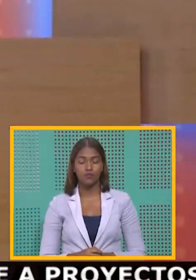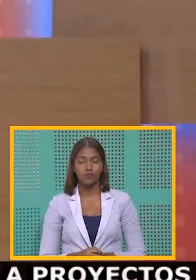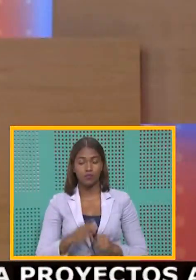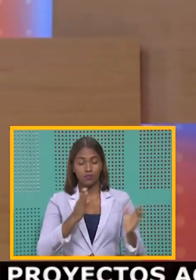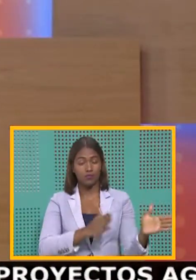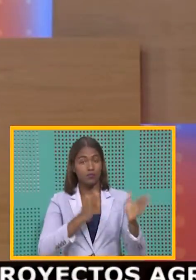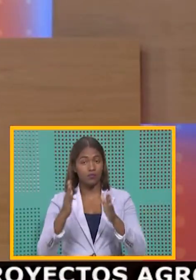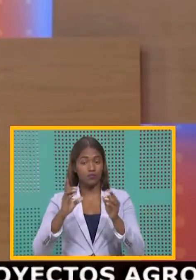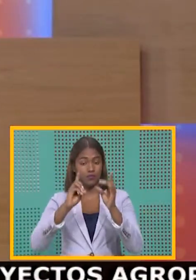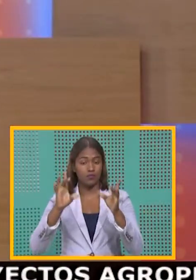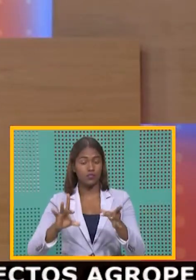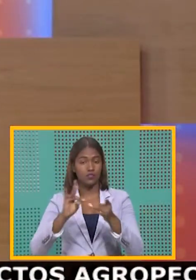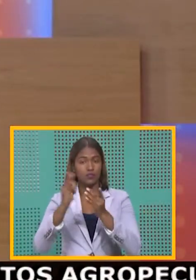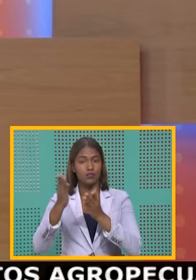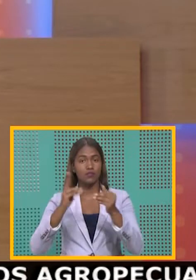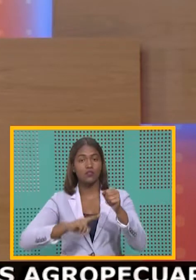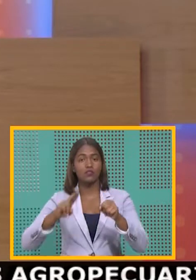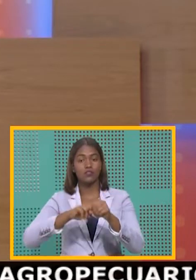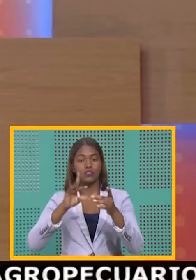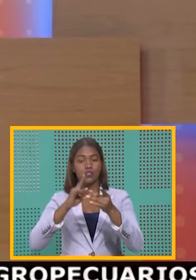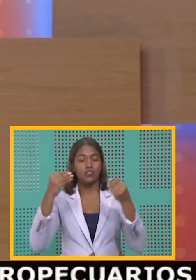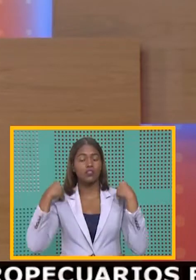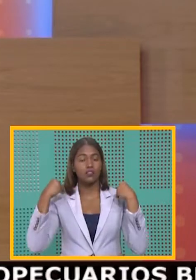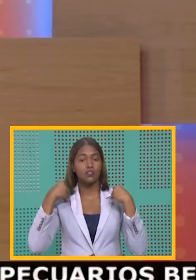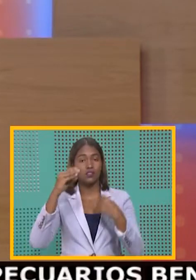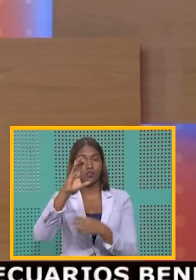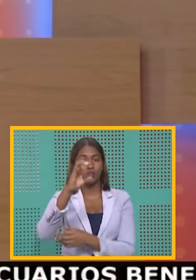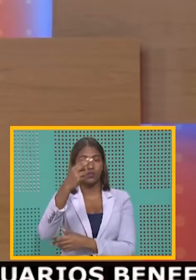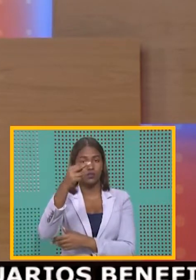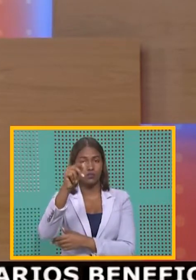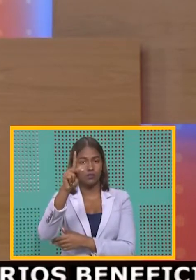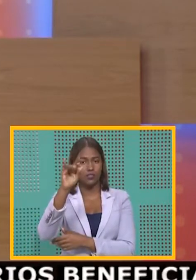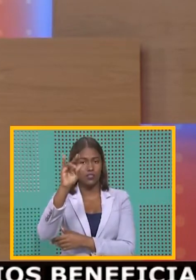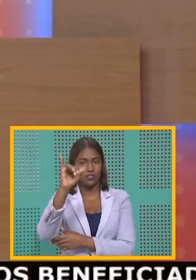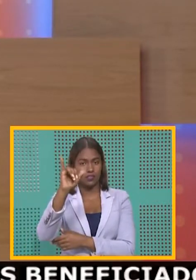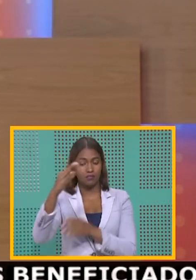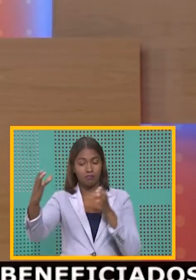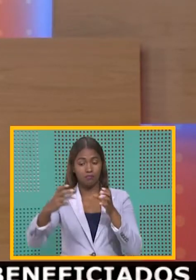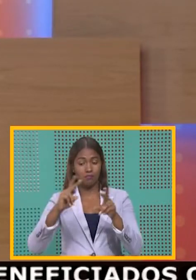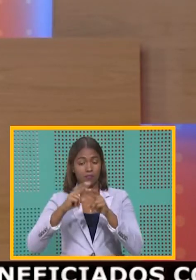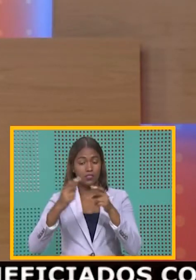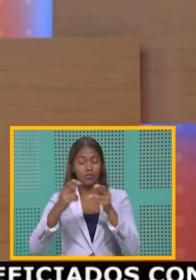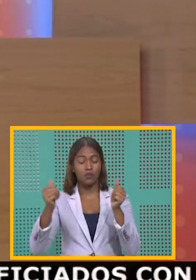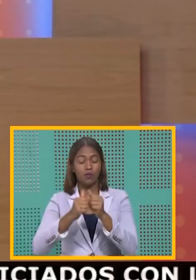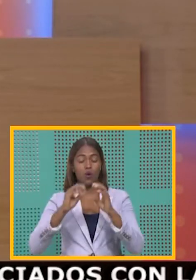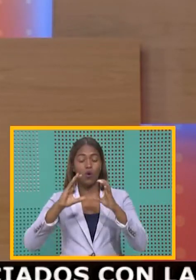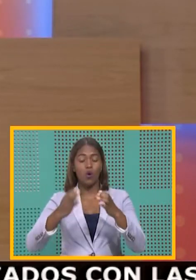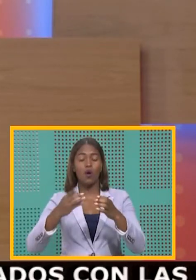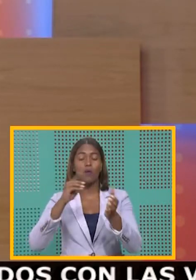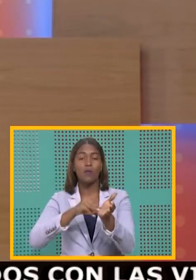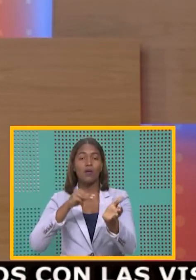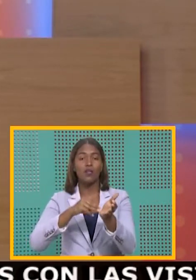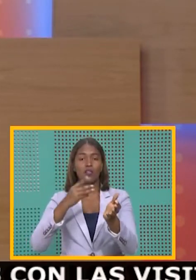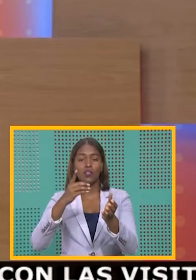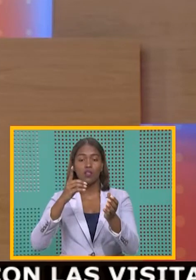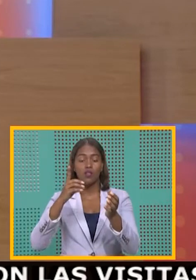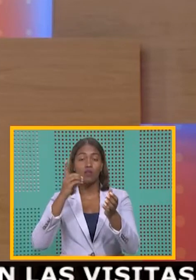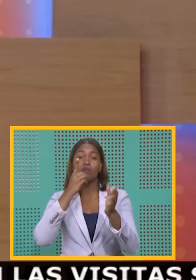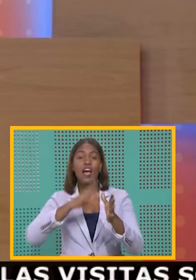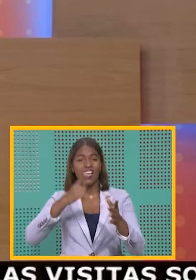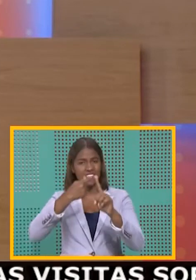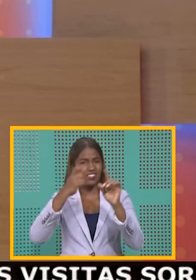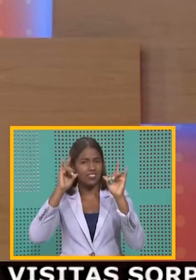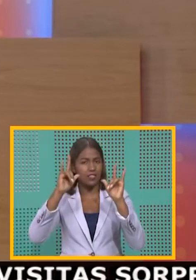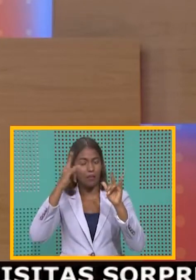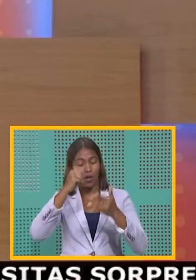Y en otro orden, el director del Servicio Nacional de Salud, Chanel Rosa Chupani, se reunió con representantes del Colegio Médico Dominicano de Santiago para buscar